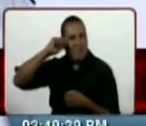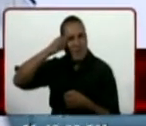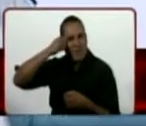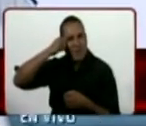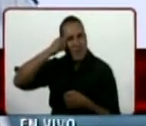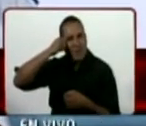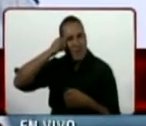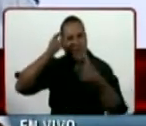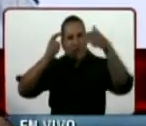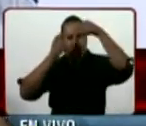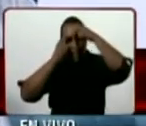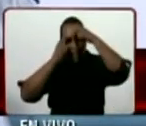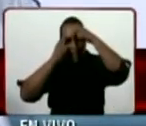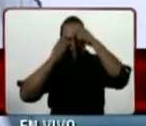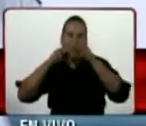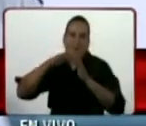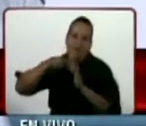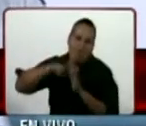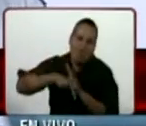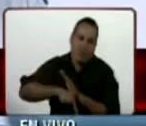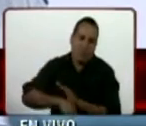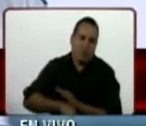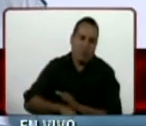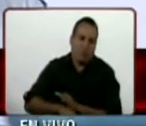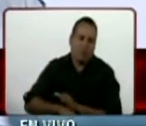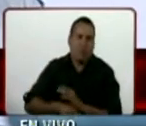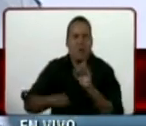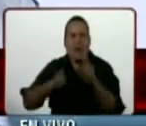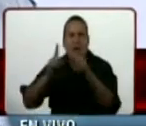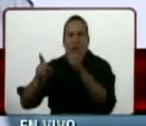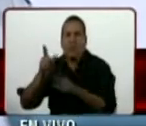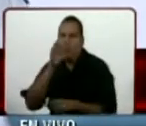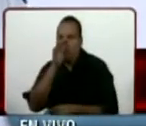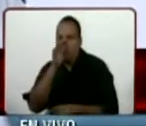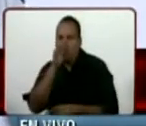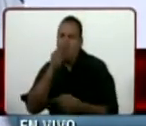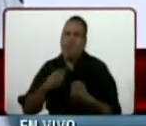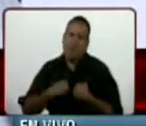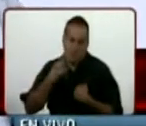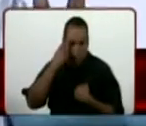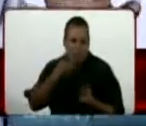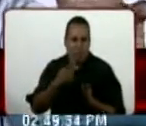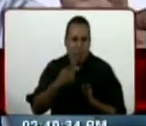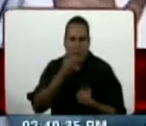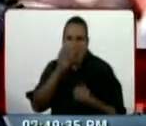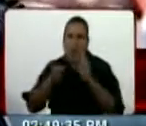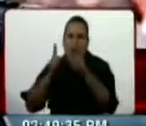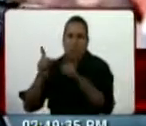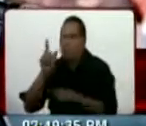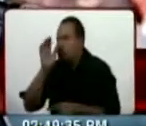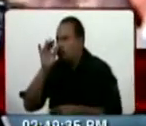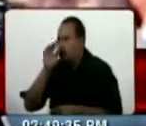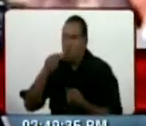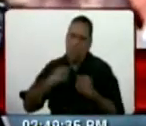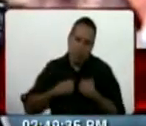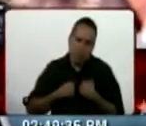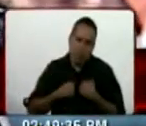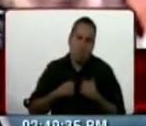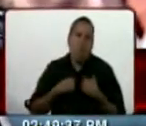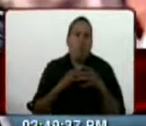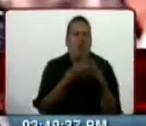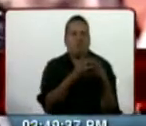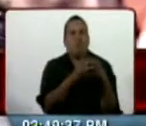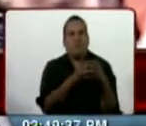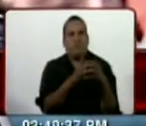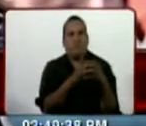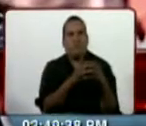profundo. Tú sabes que se burlaron mucho de mí en la campaña electoral, ¿no? Un sector pequeño.